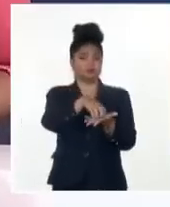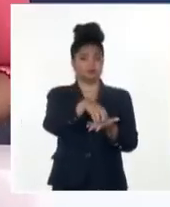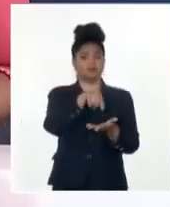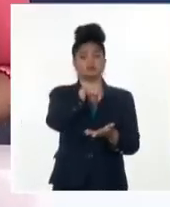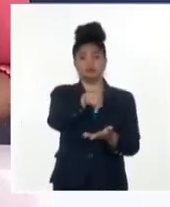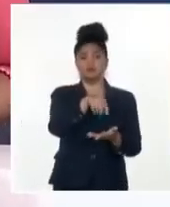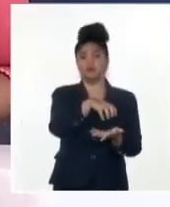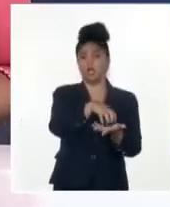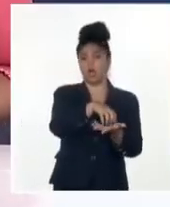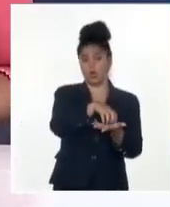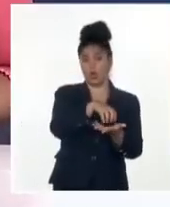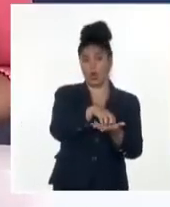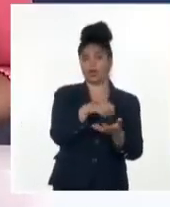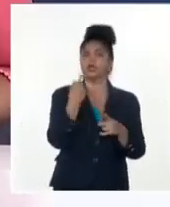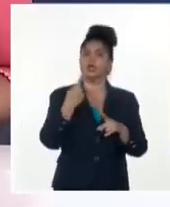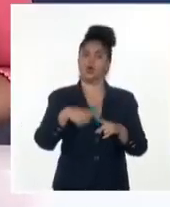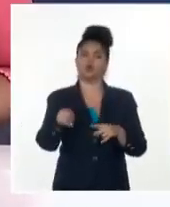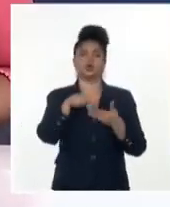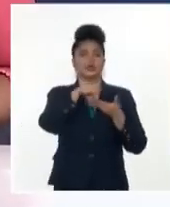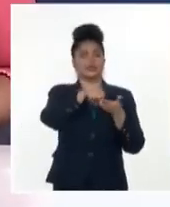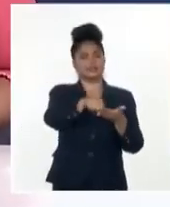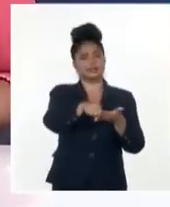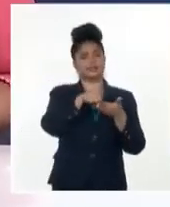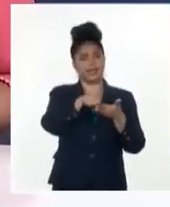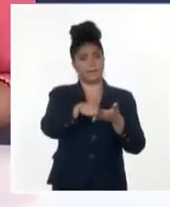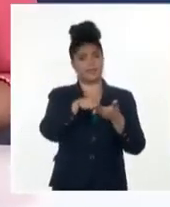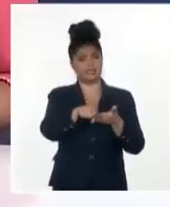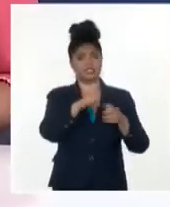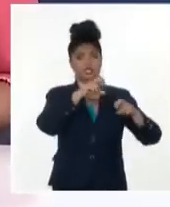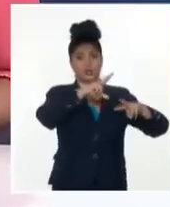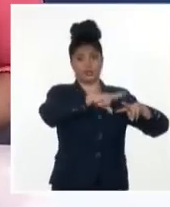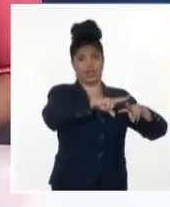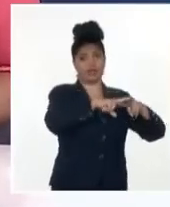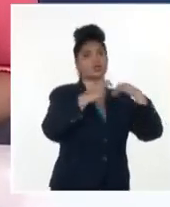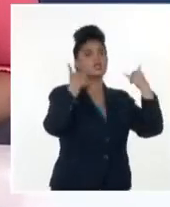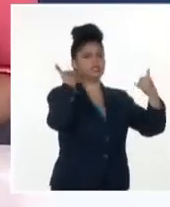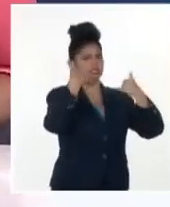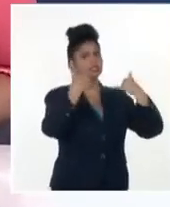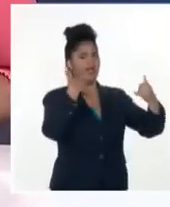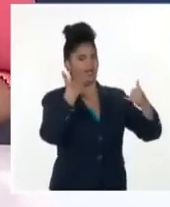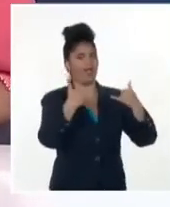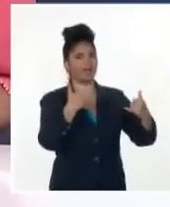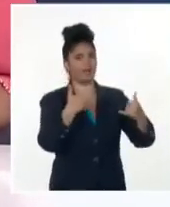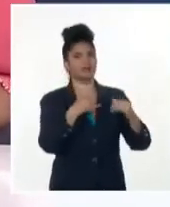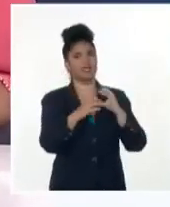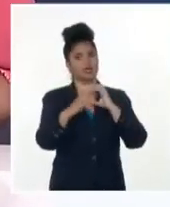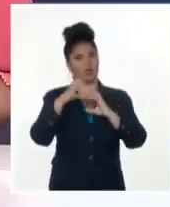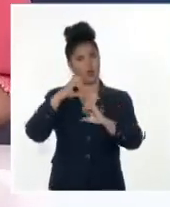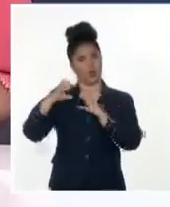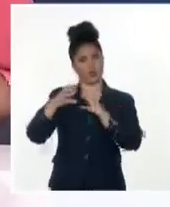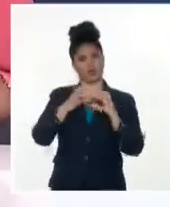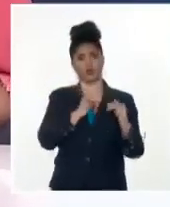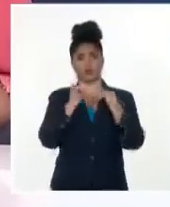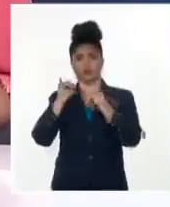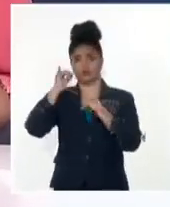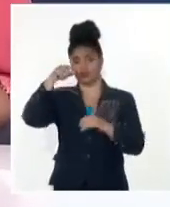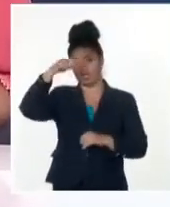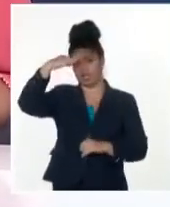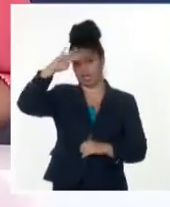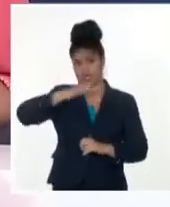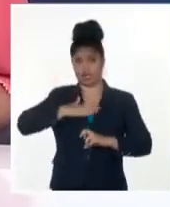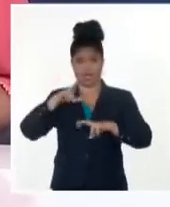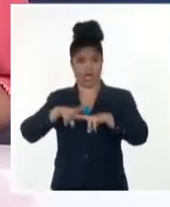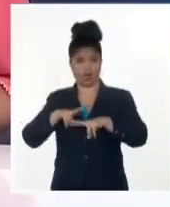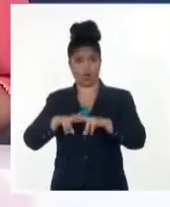área, así como al enlace del servicio guardacostas en La Habana, el que a su vez comunicó a la parte cubana que la lancha infractora